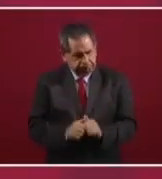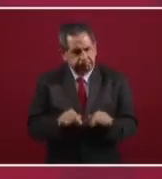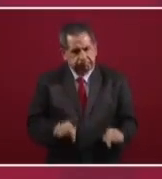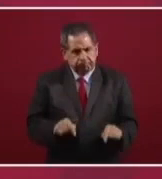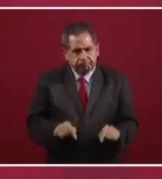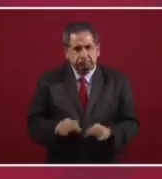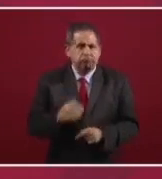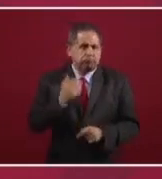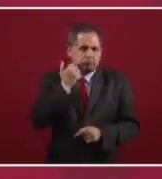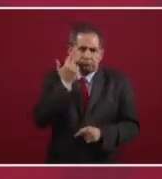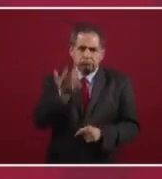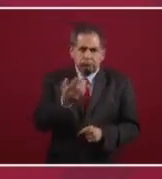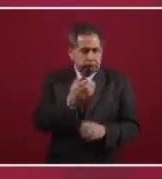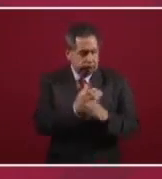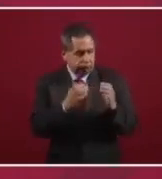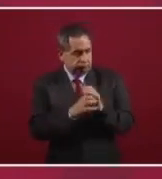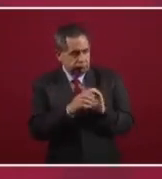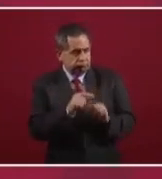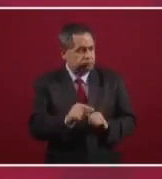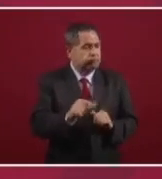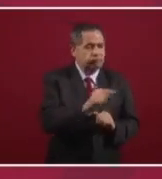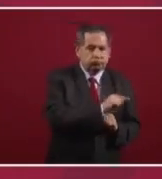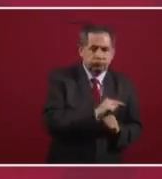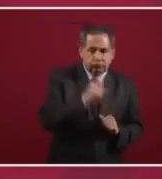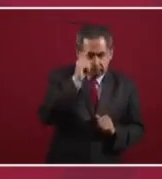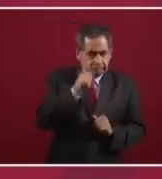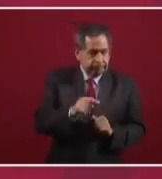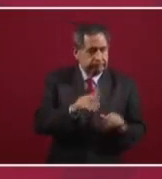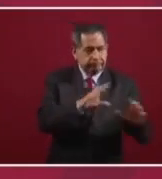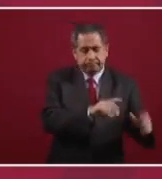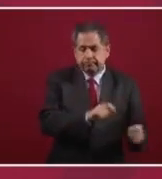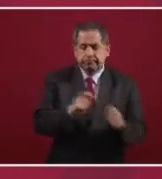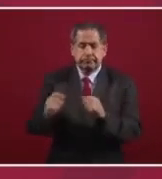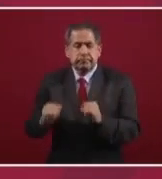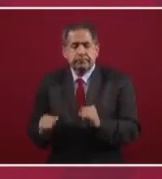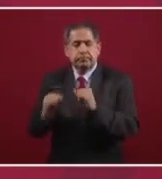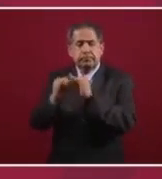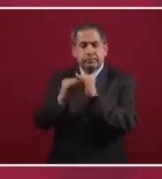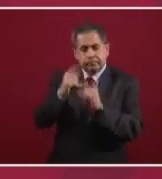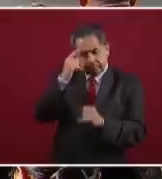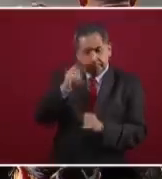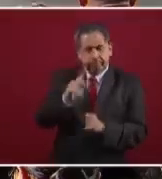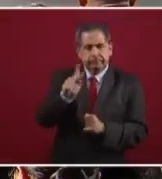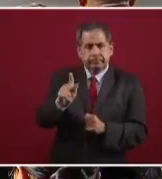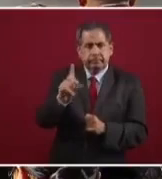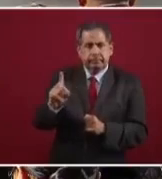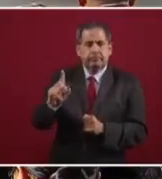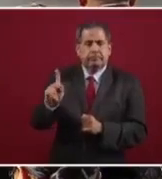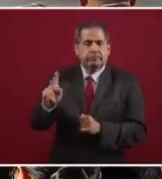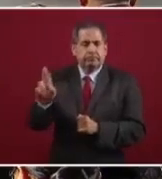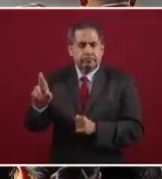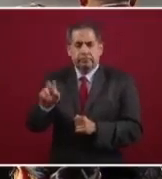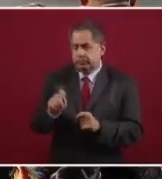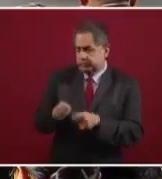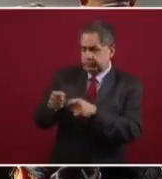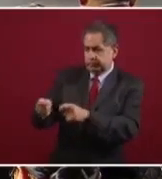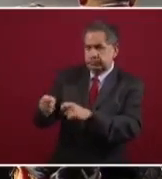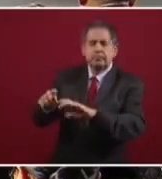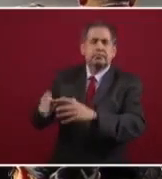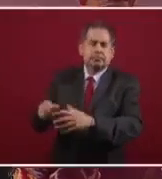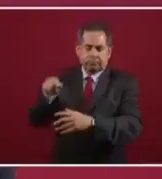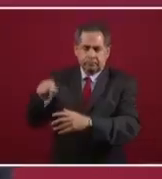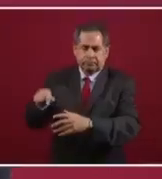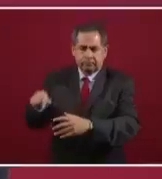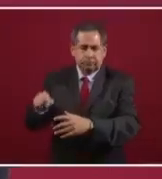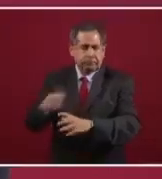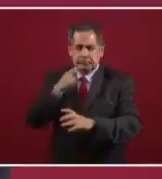Yo quiero que estos bienes vayan al instituto para devolverle al pueblo lo robado y que de esta